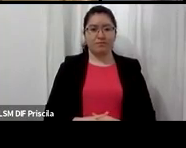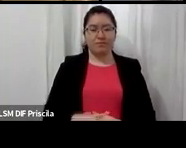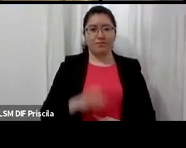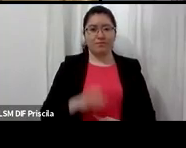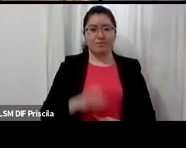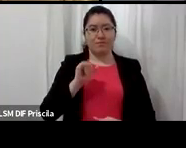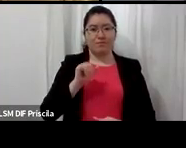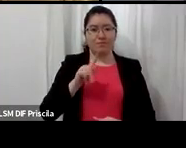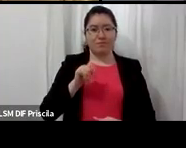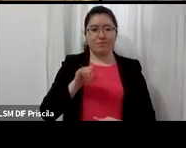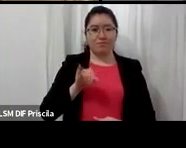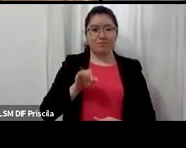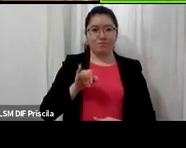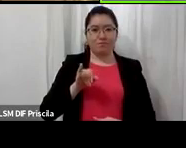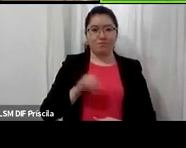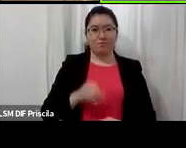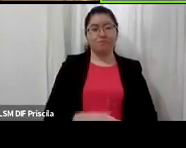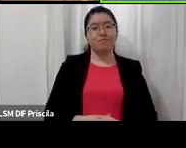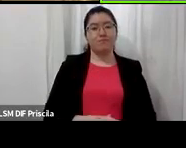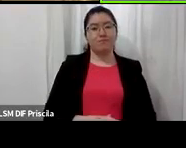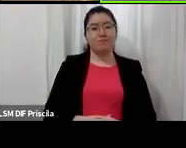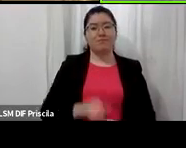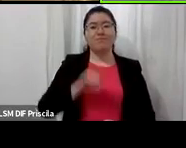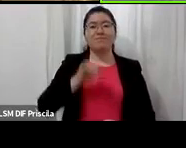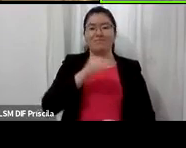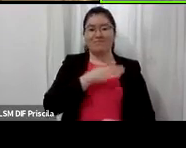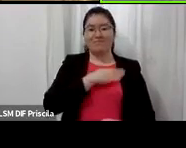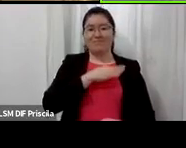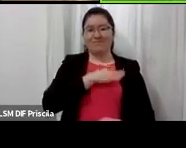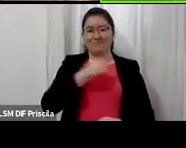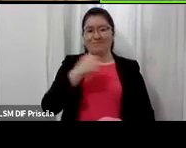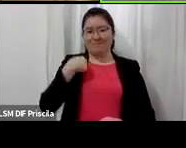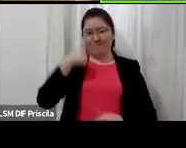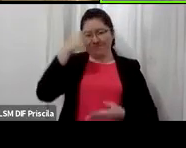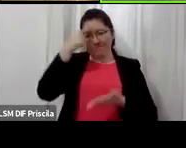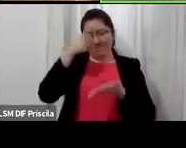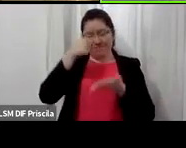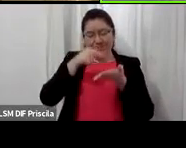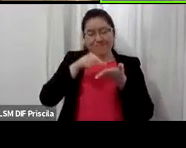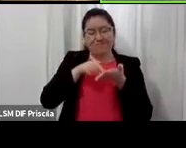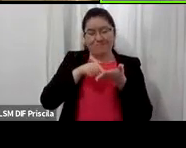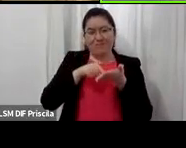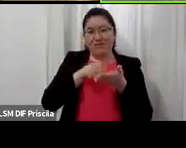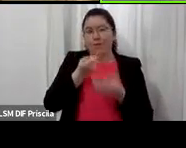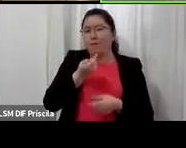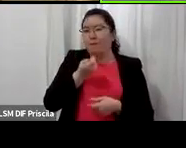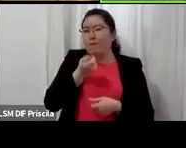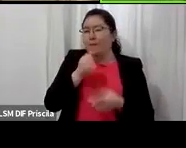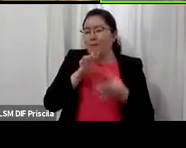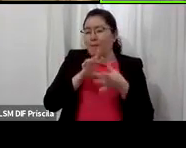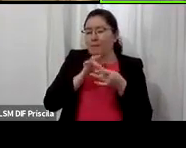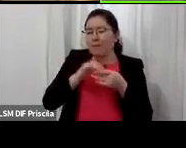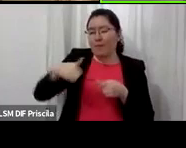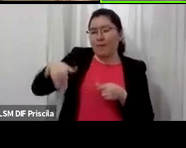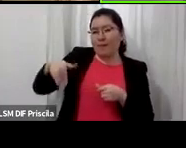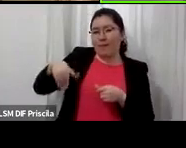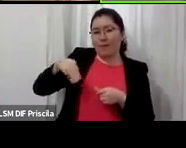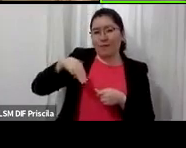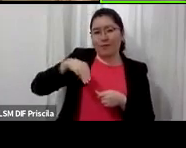Citlali. Y bueno, yo creo que un poco se ha tocado este tema con lo que planteaba Malú